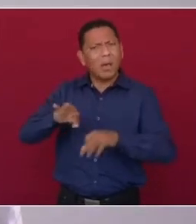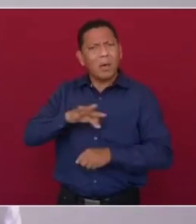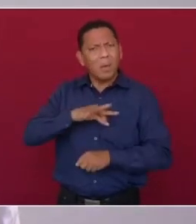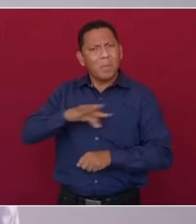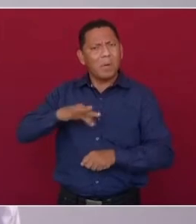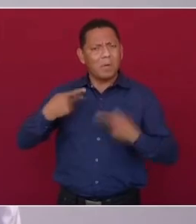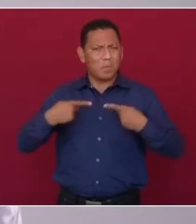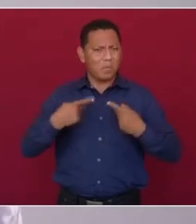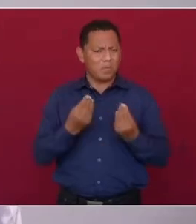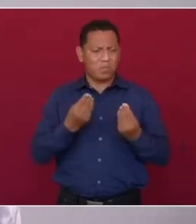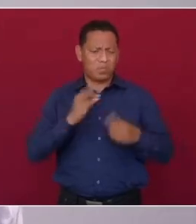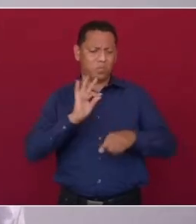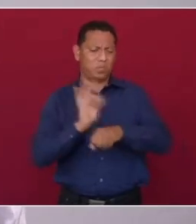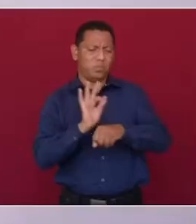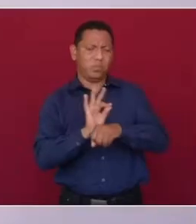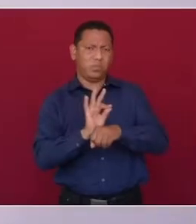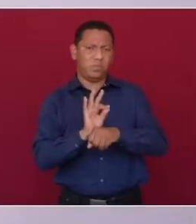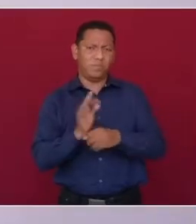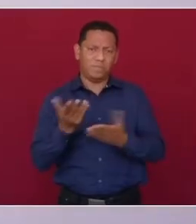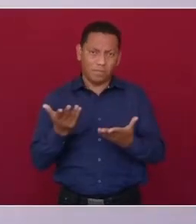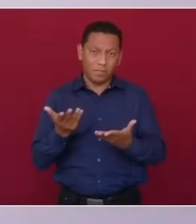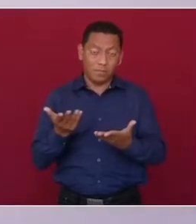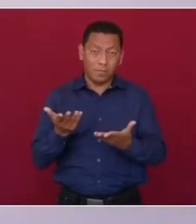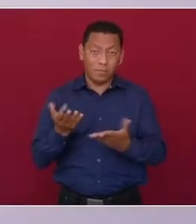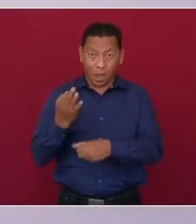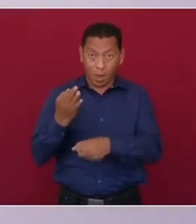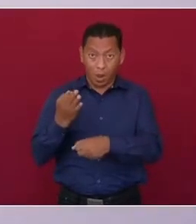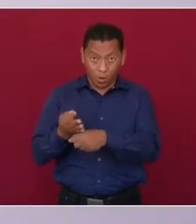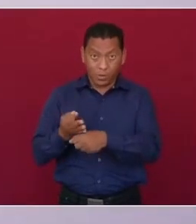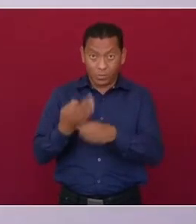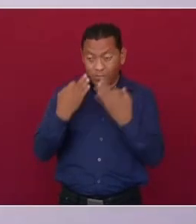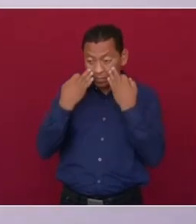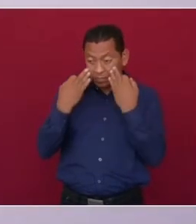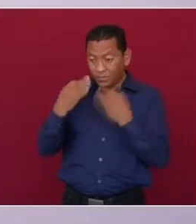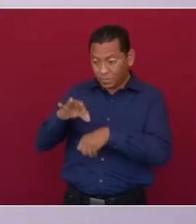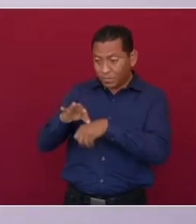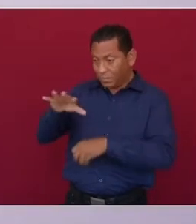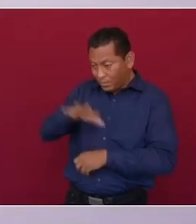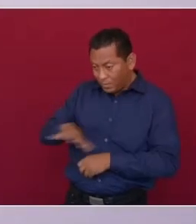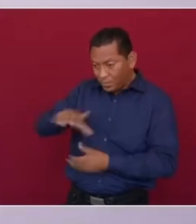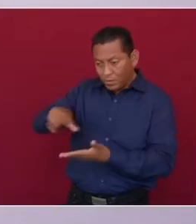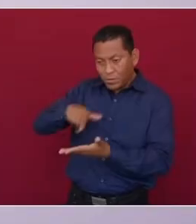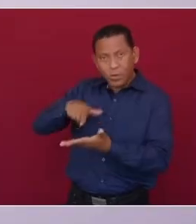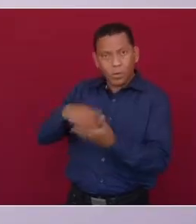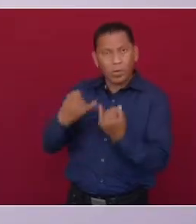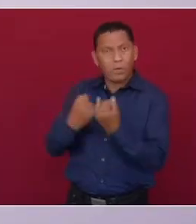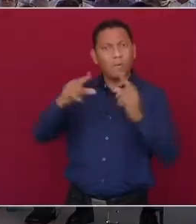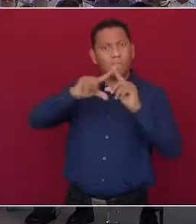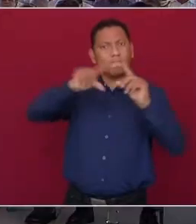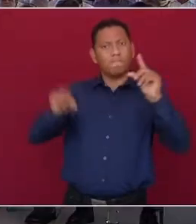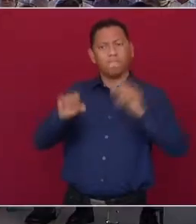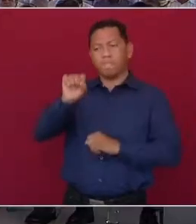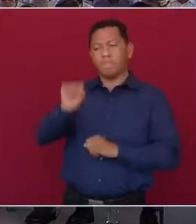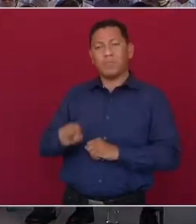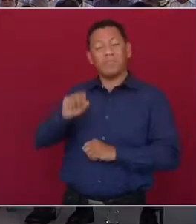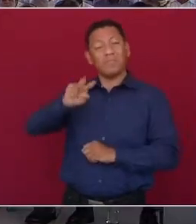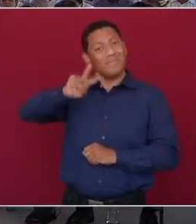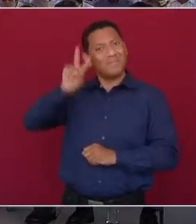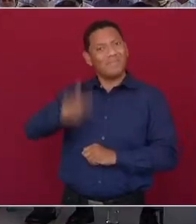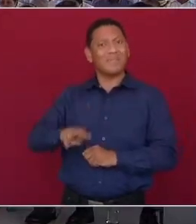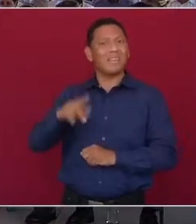Y el ejemplo está aquí en Tabasco y en el sureste. Por décadas,